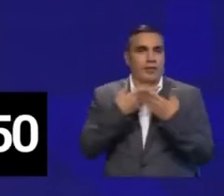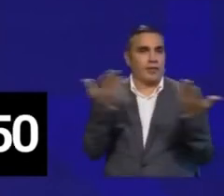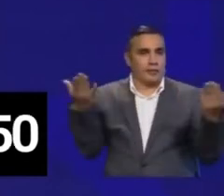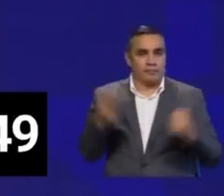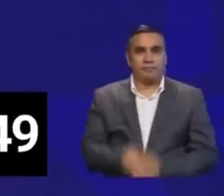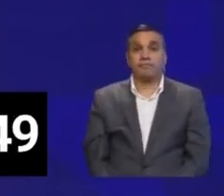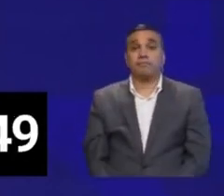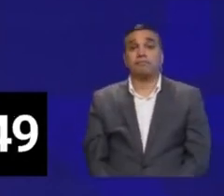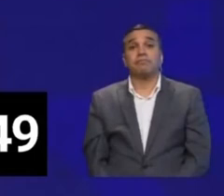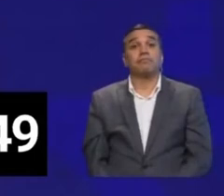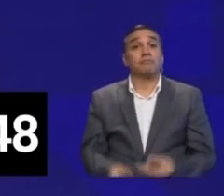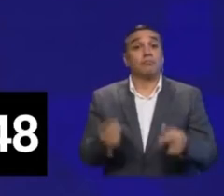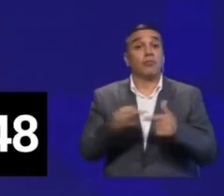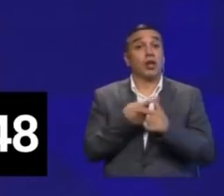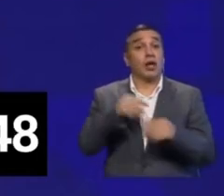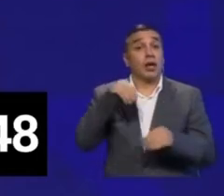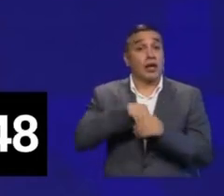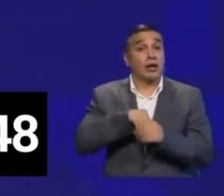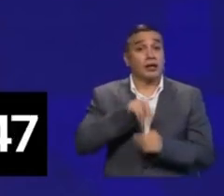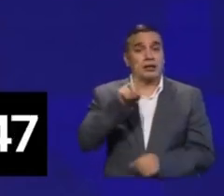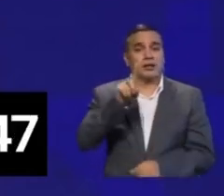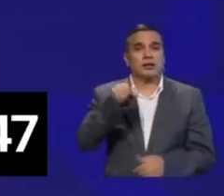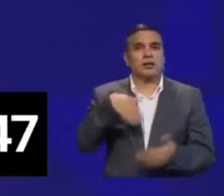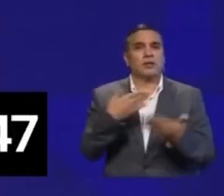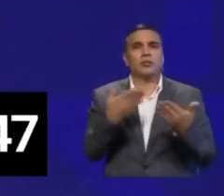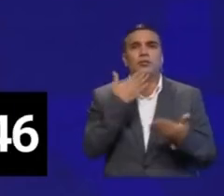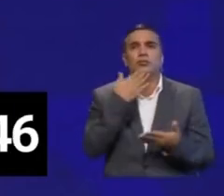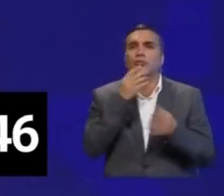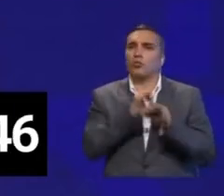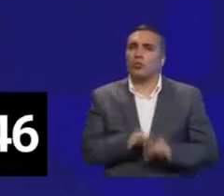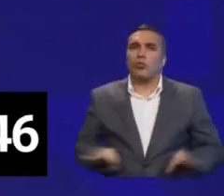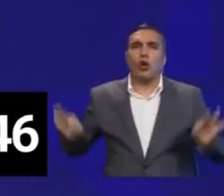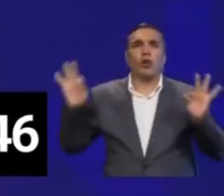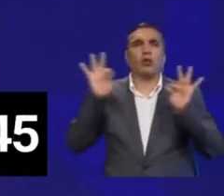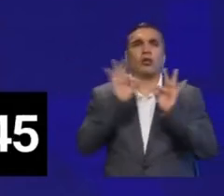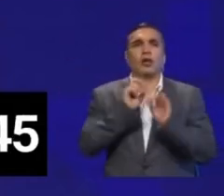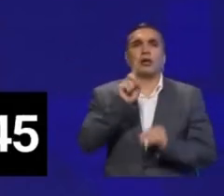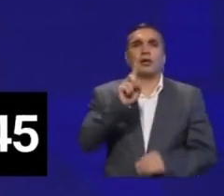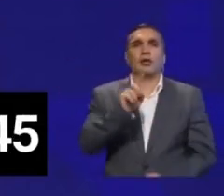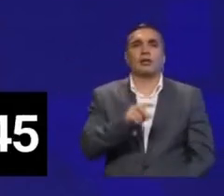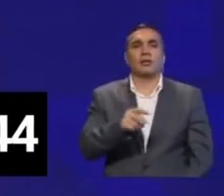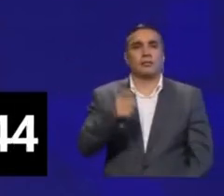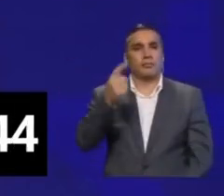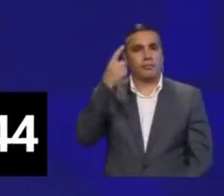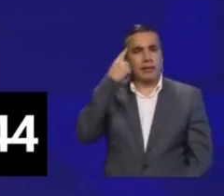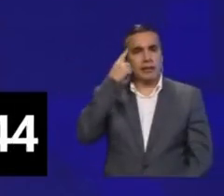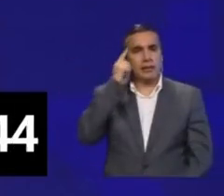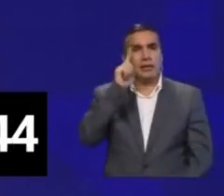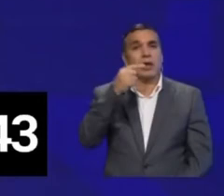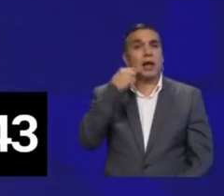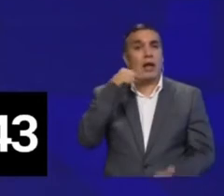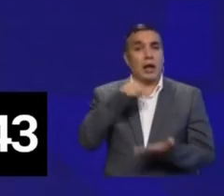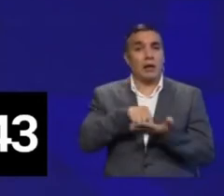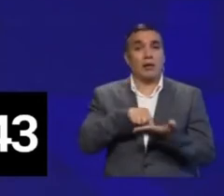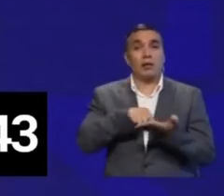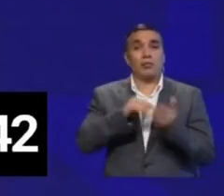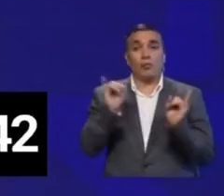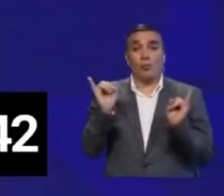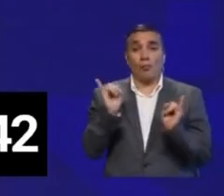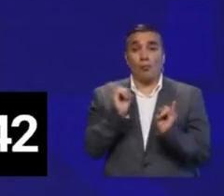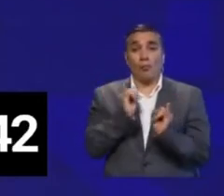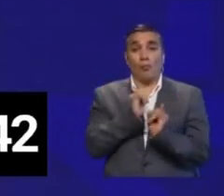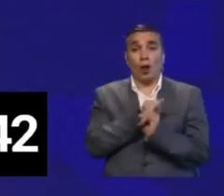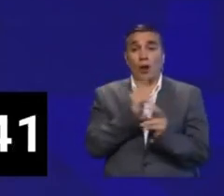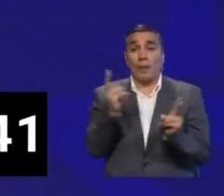Y en este sentido es fundamental pensar en que, por ejemplo, la desnutrición